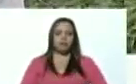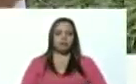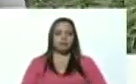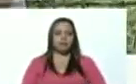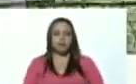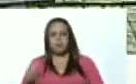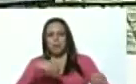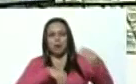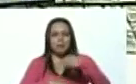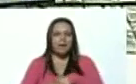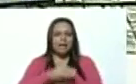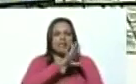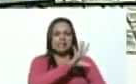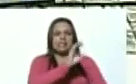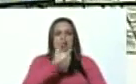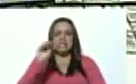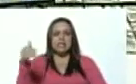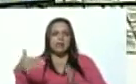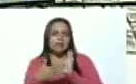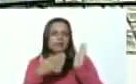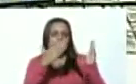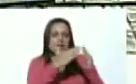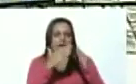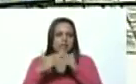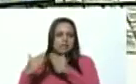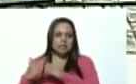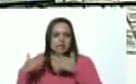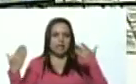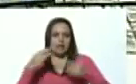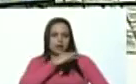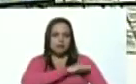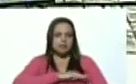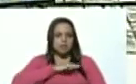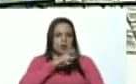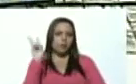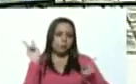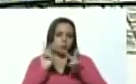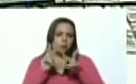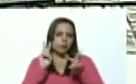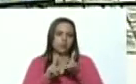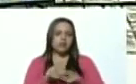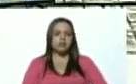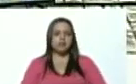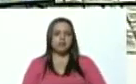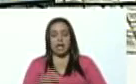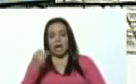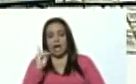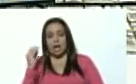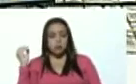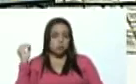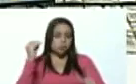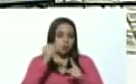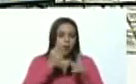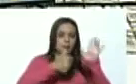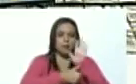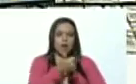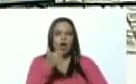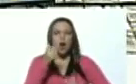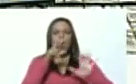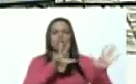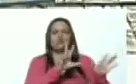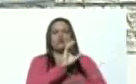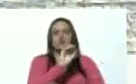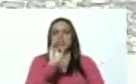Sumadas a las 500.000 viviendas de la gran misión Vivienda Venezuela, estaríamos llegando a más de